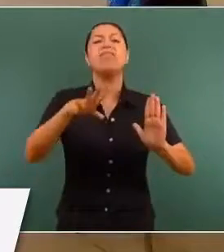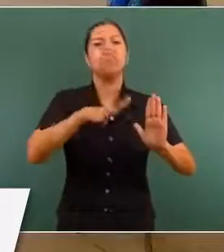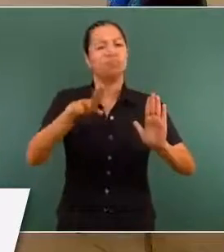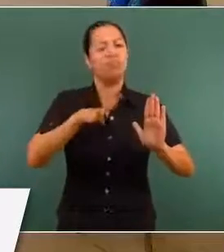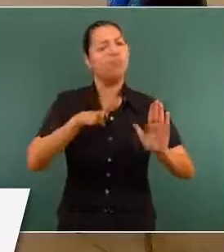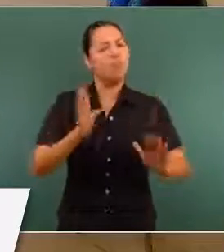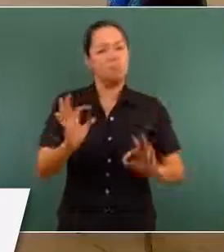Gracias.